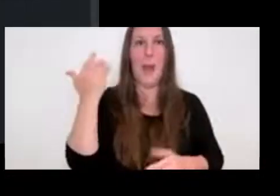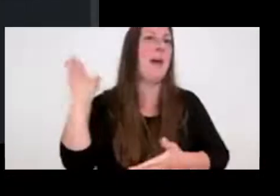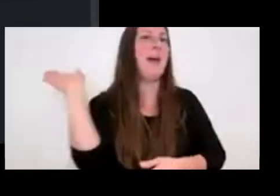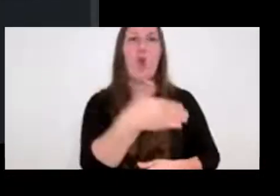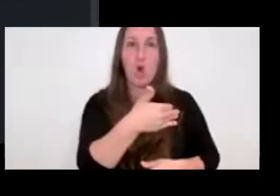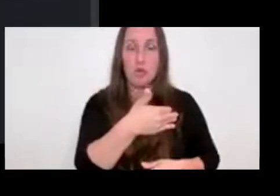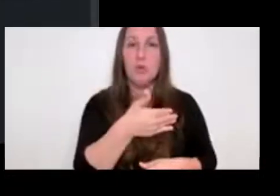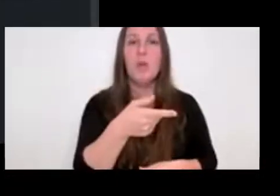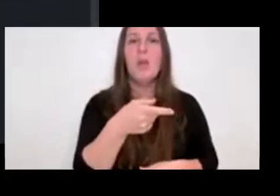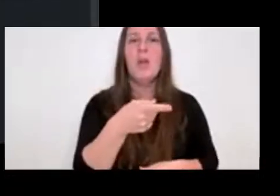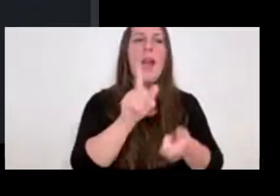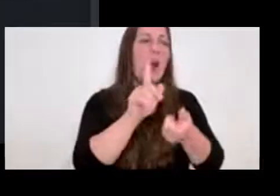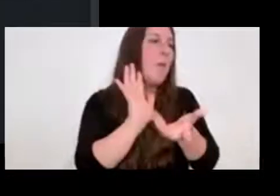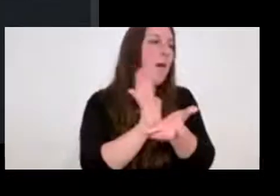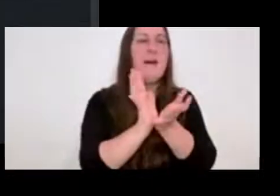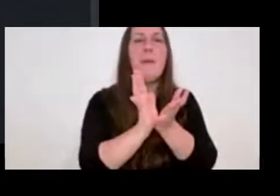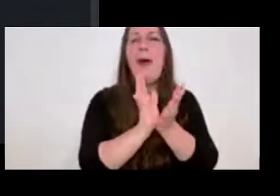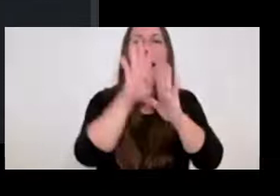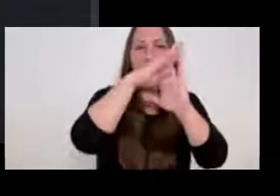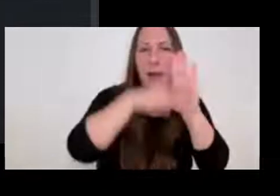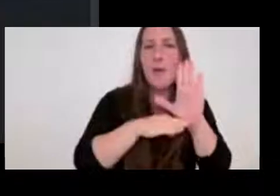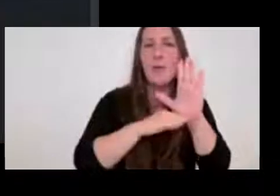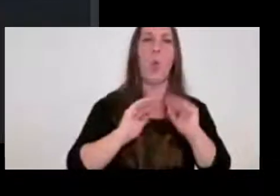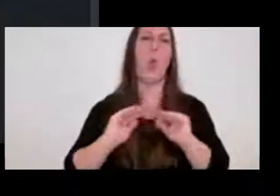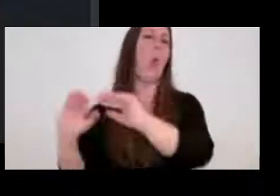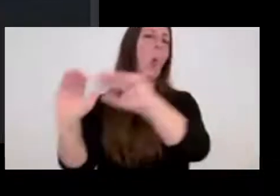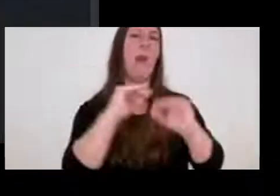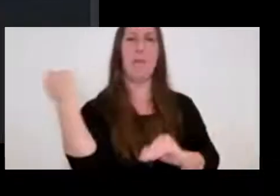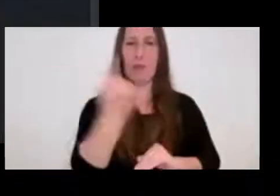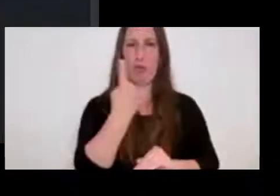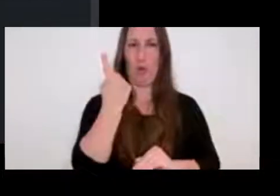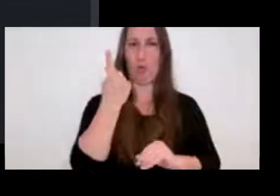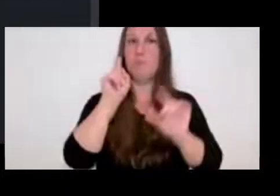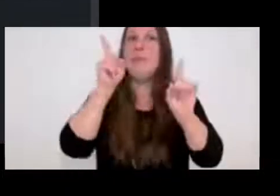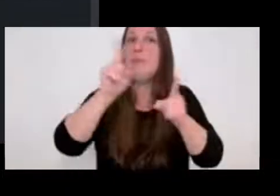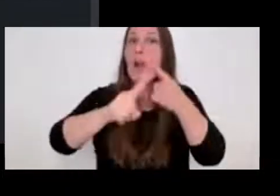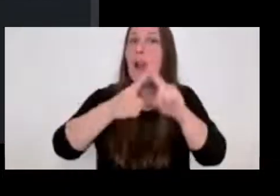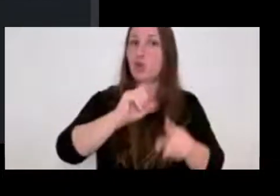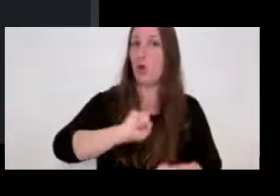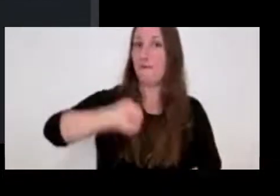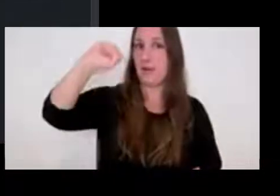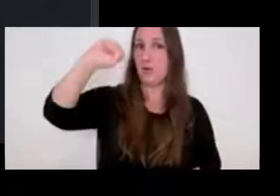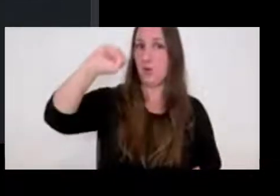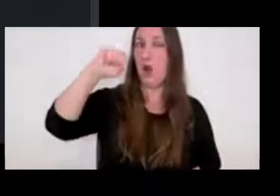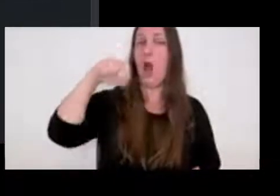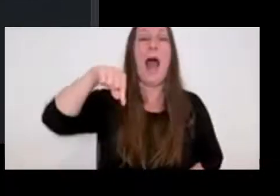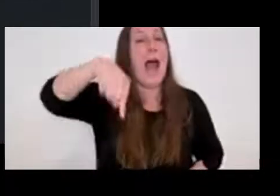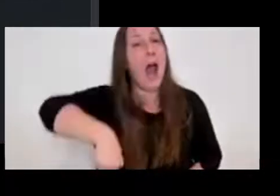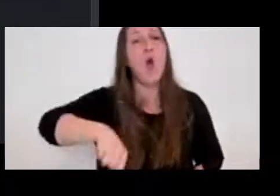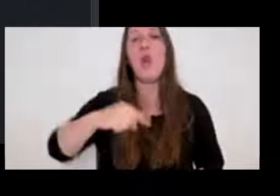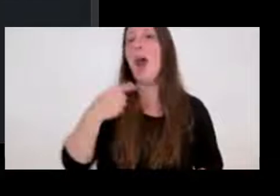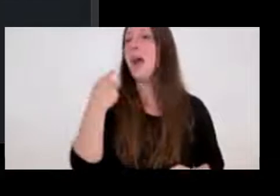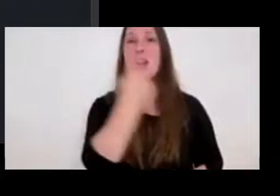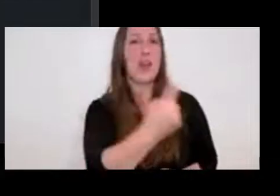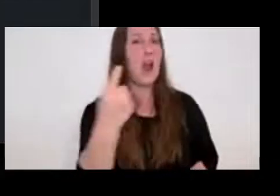en donde las reglas de juego eran para todos iguales, con la inflación que había, digamos. En cambio, cada uno ahora le pone